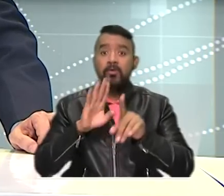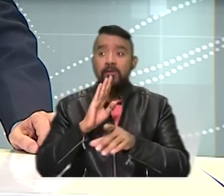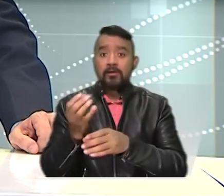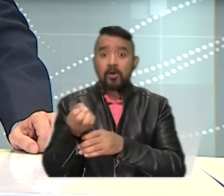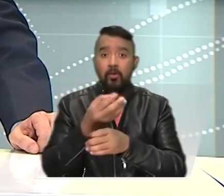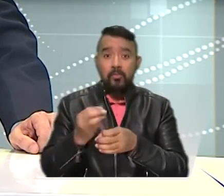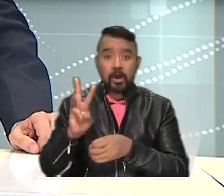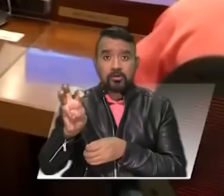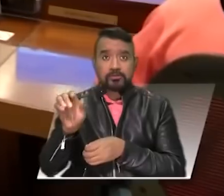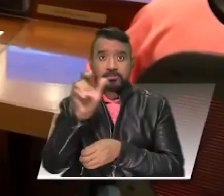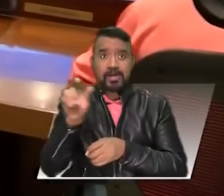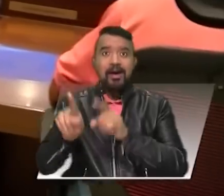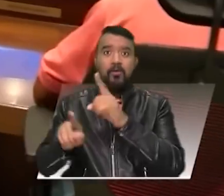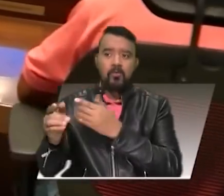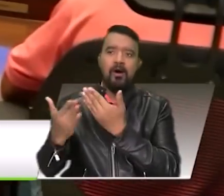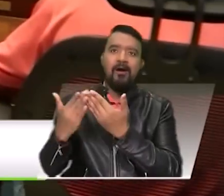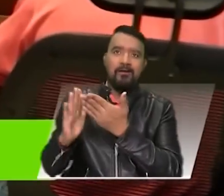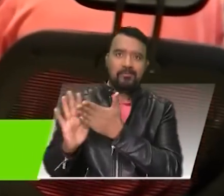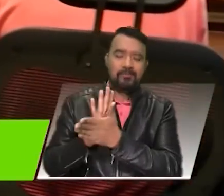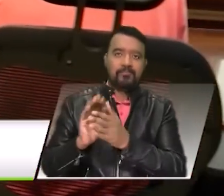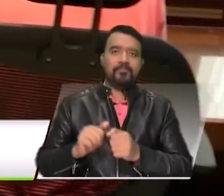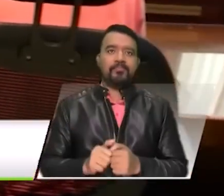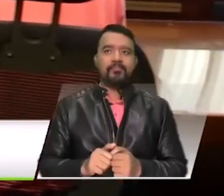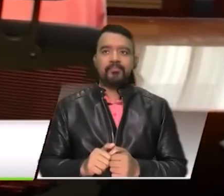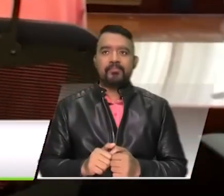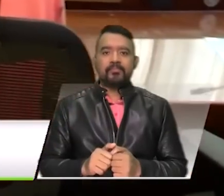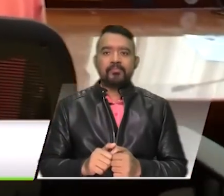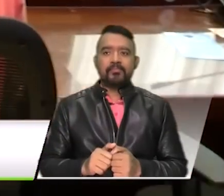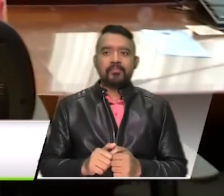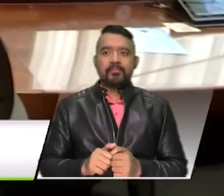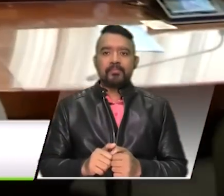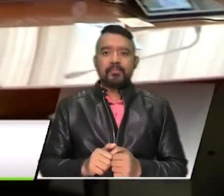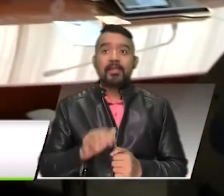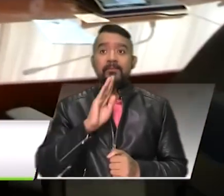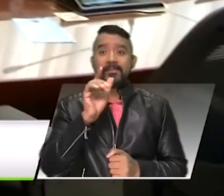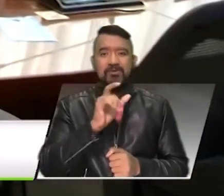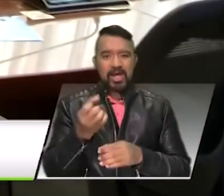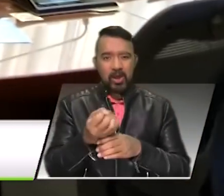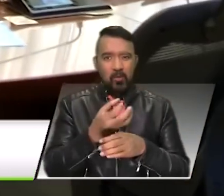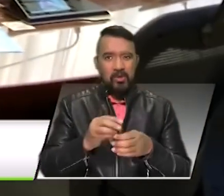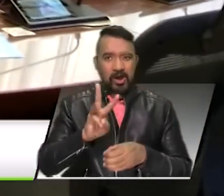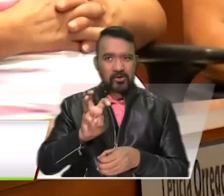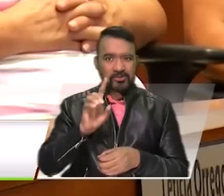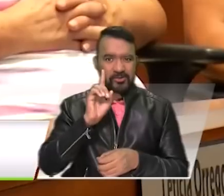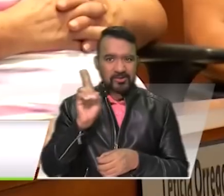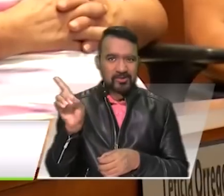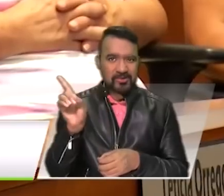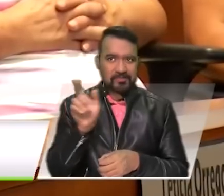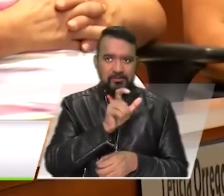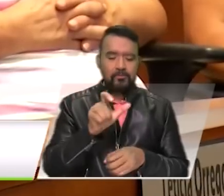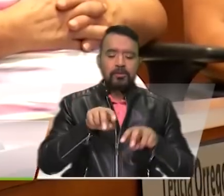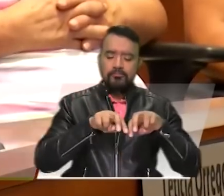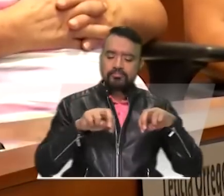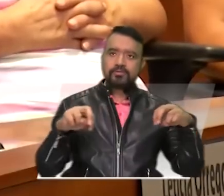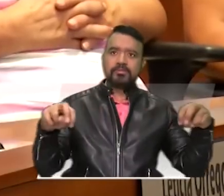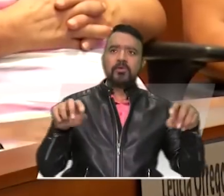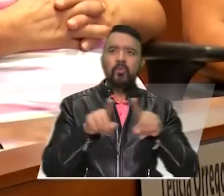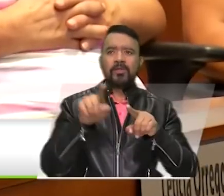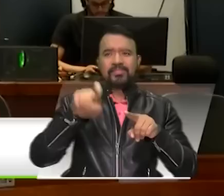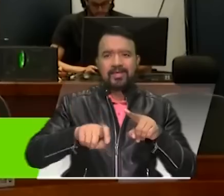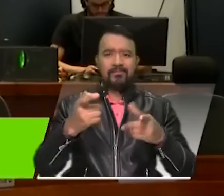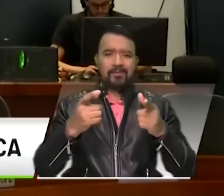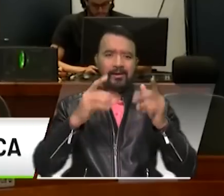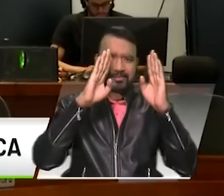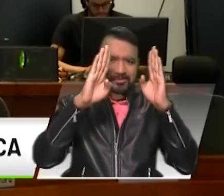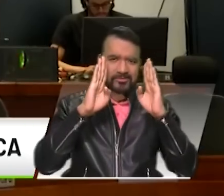antioqueña la audiencia pública en la que habitantes de la comuna 8 de Medellín pedían mayor atención para los problemas